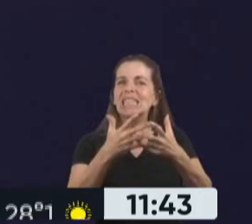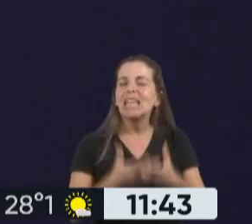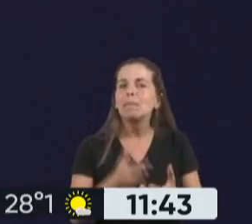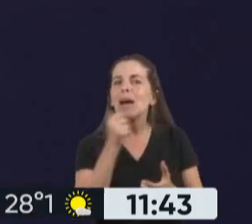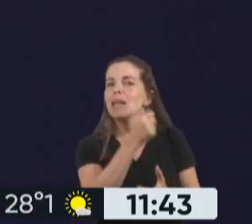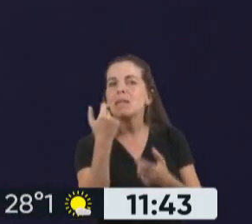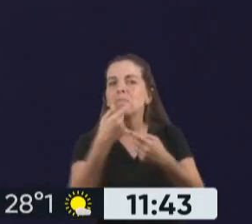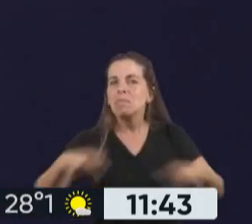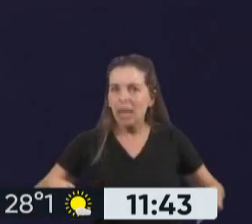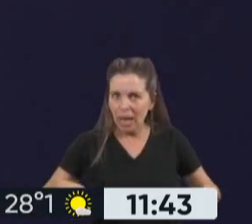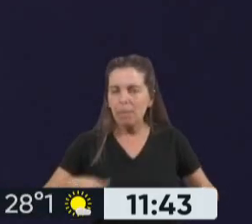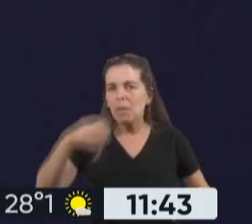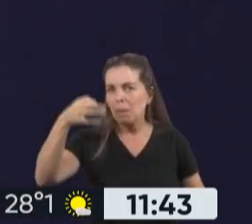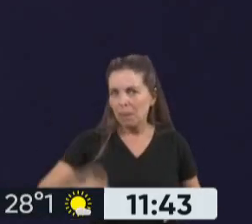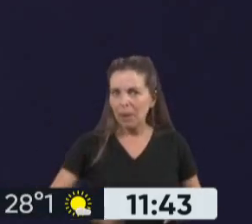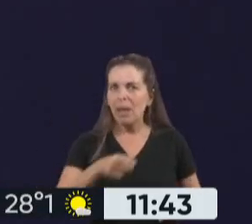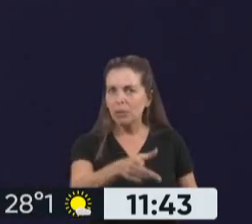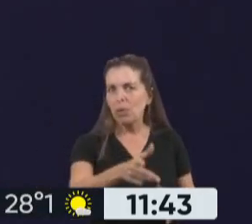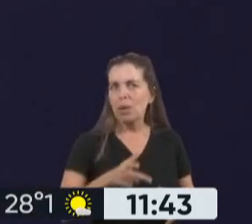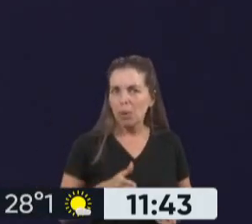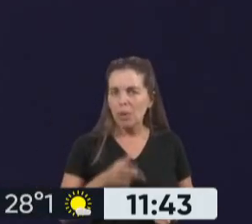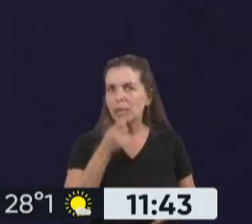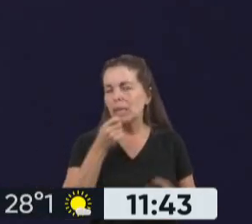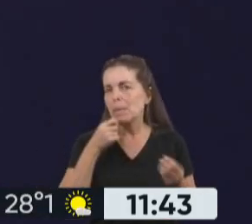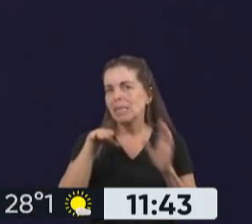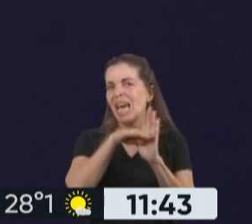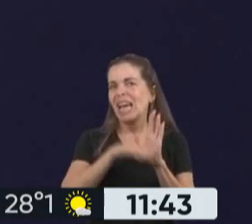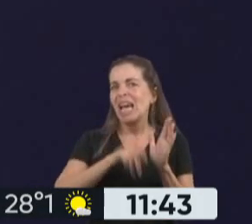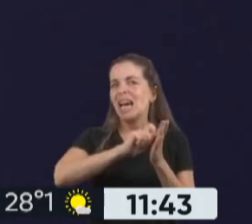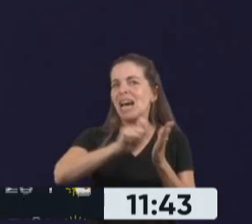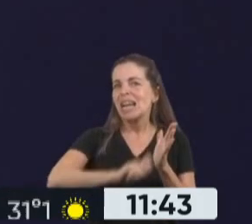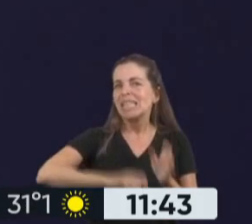es que, especialmente en lo que mencionás, en las prescripciones médicas,